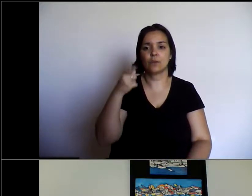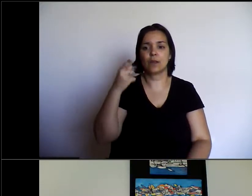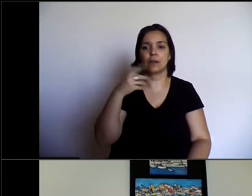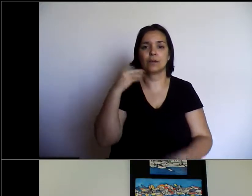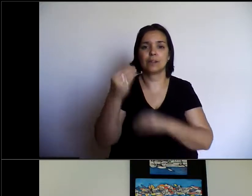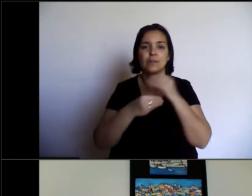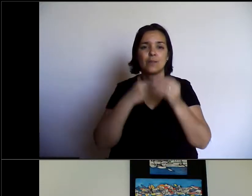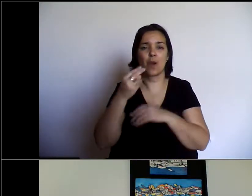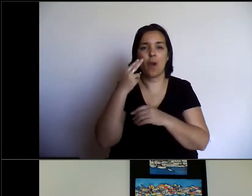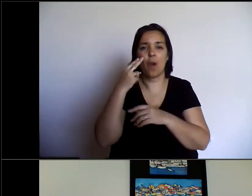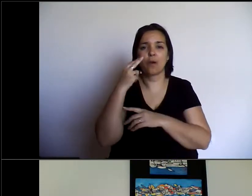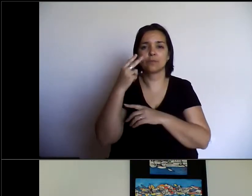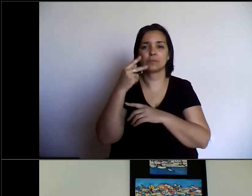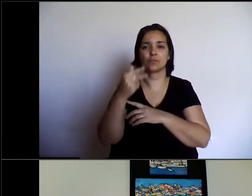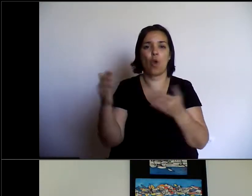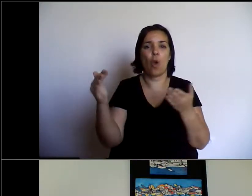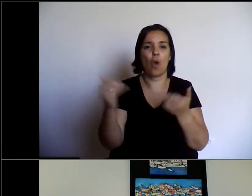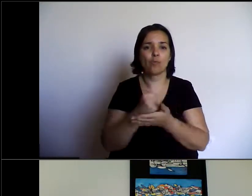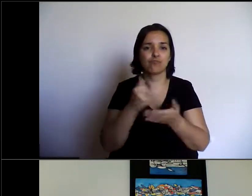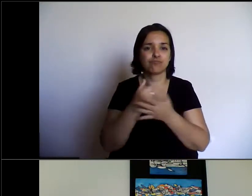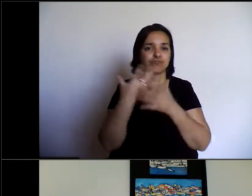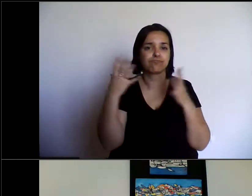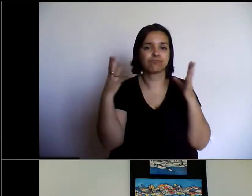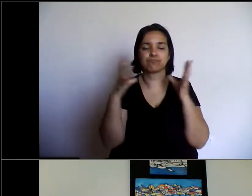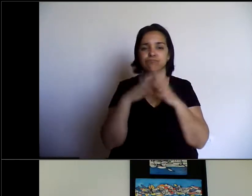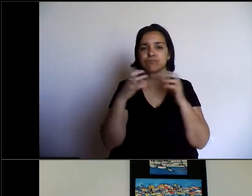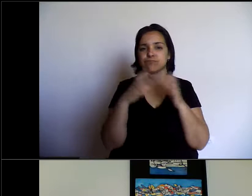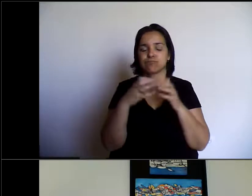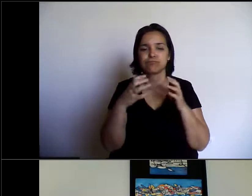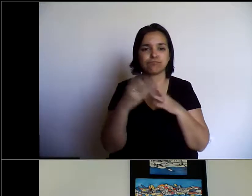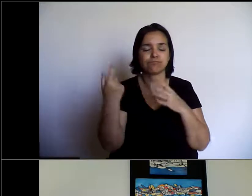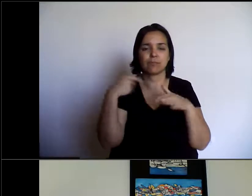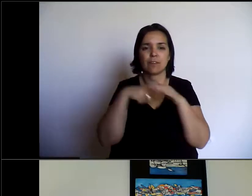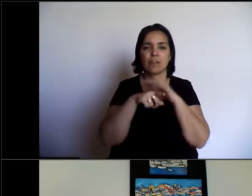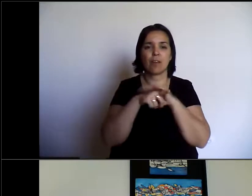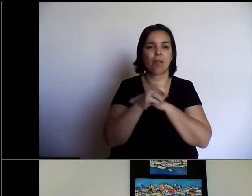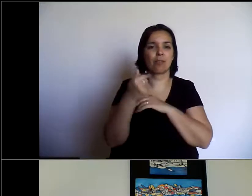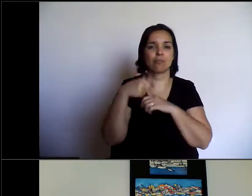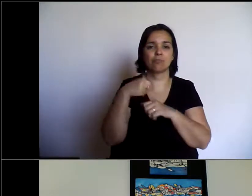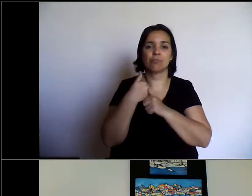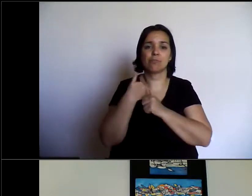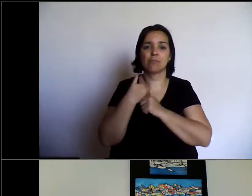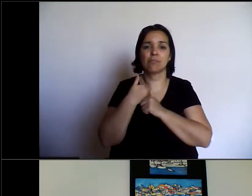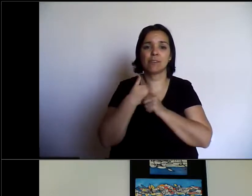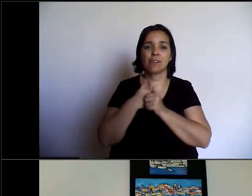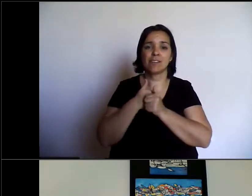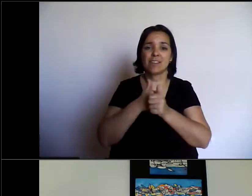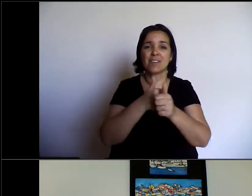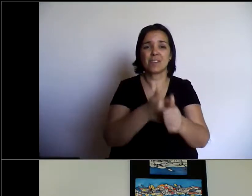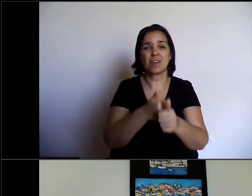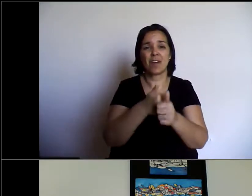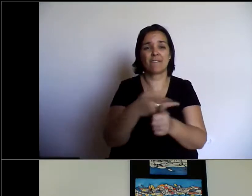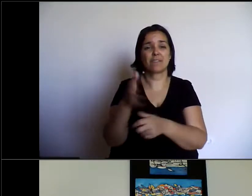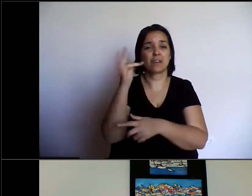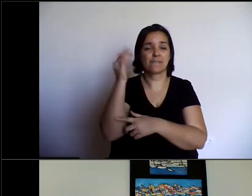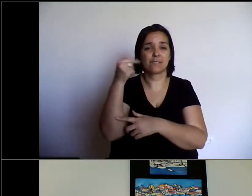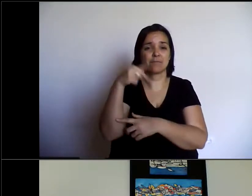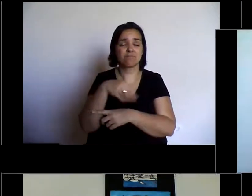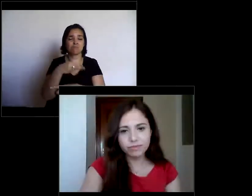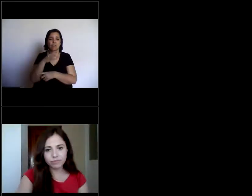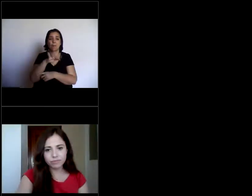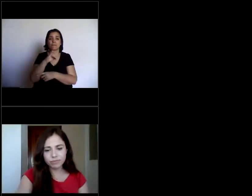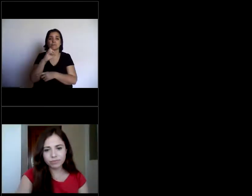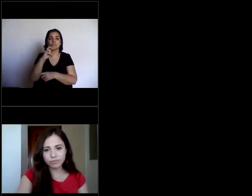por hacernos ver quizás pues, todo ese el papel que desarrolla la Delegación de Asuntos Europeos de FEMPE en Bruselas, por